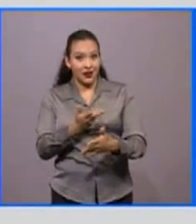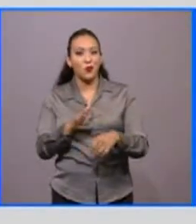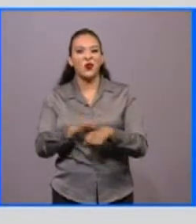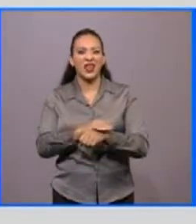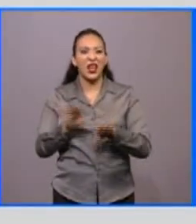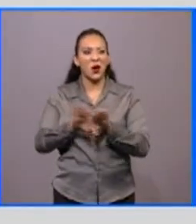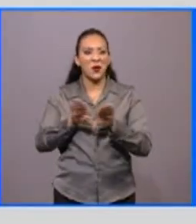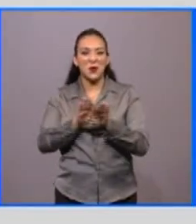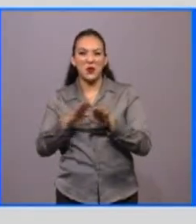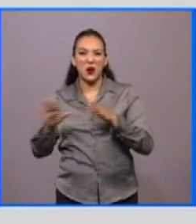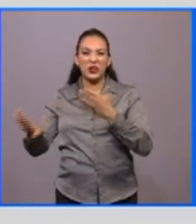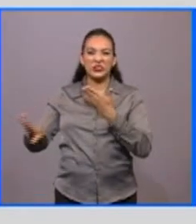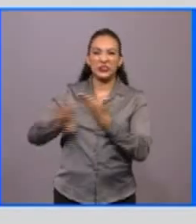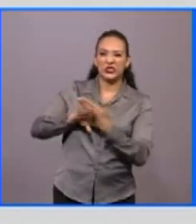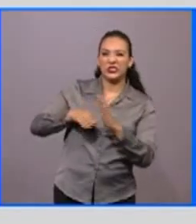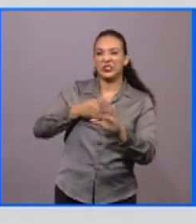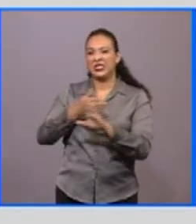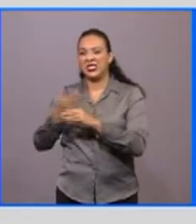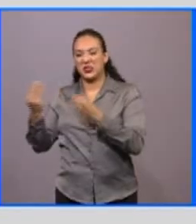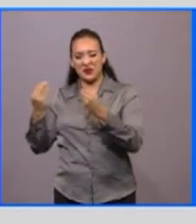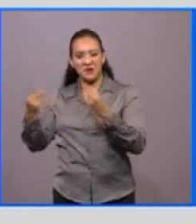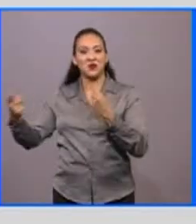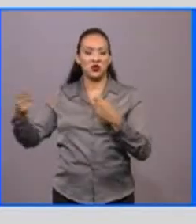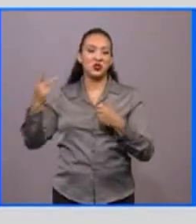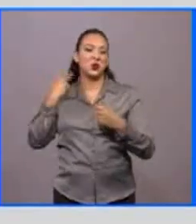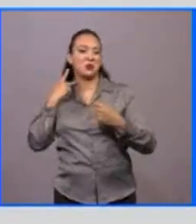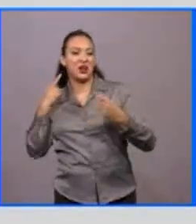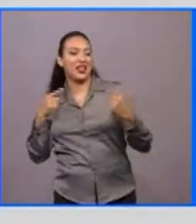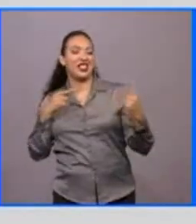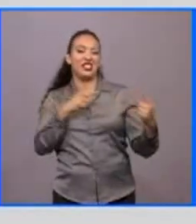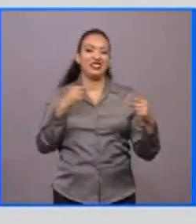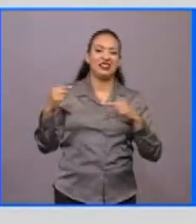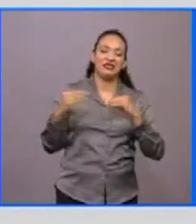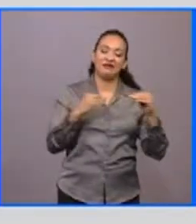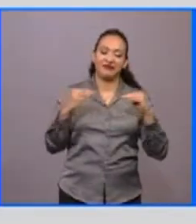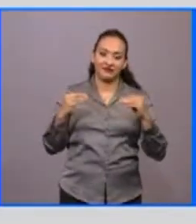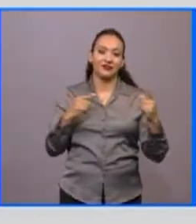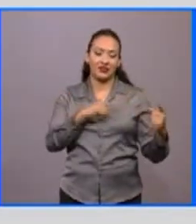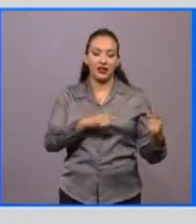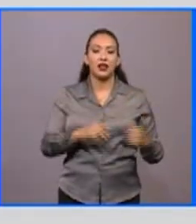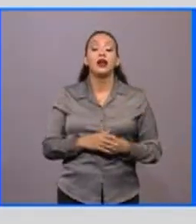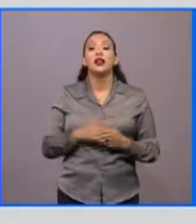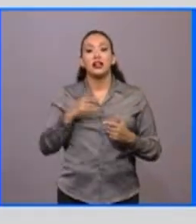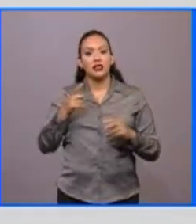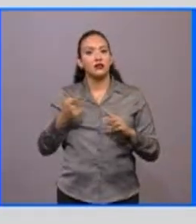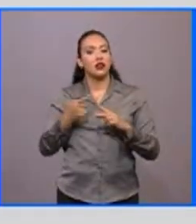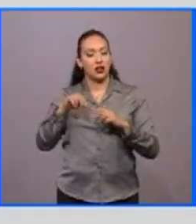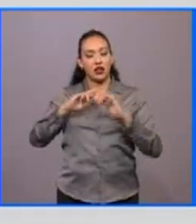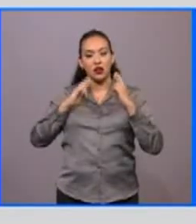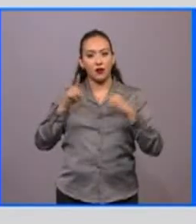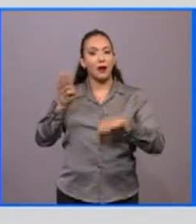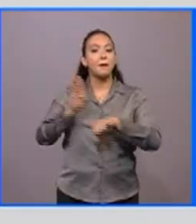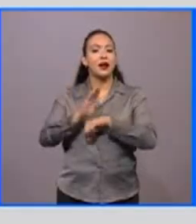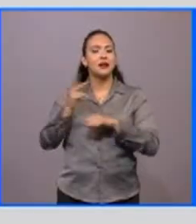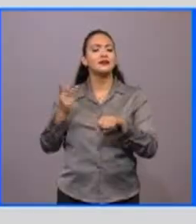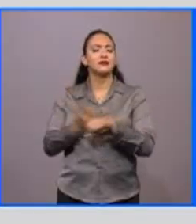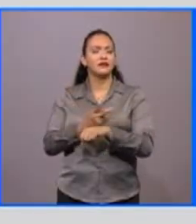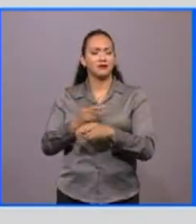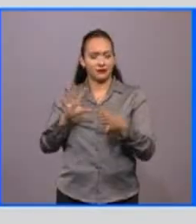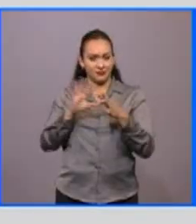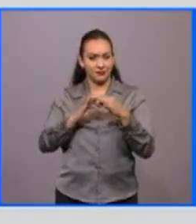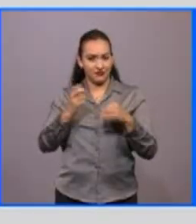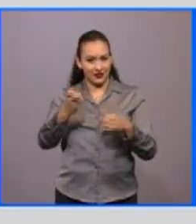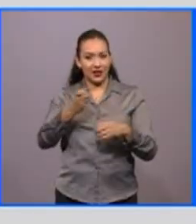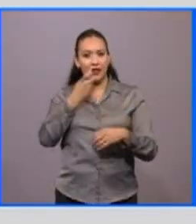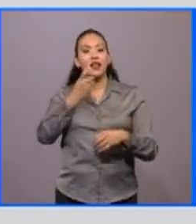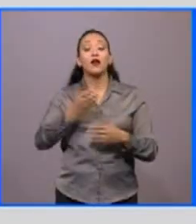al participar en la inauguración del encuentro de presidentes de tribunales constitucionales que se lleva a cabo en Brasil. Al acudir